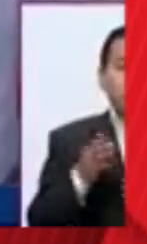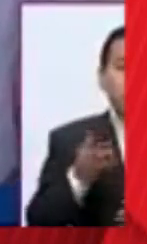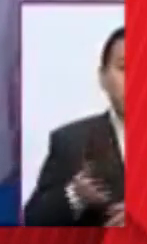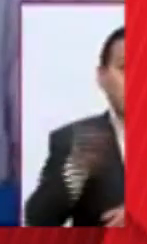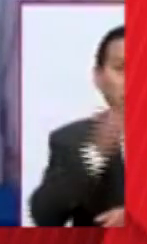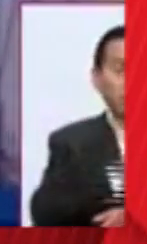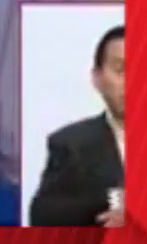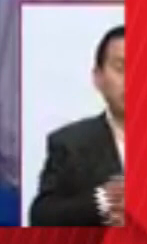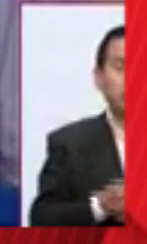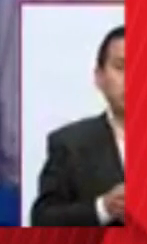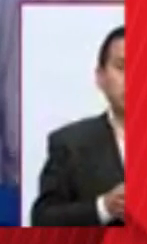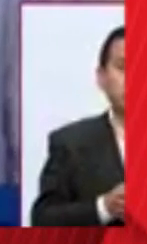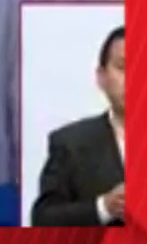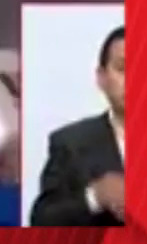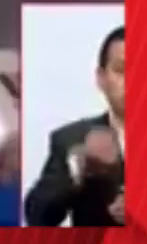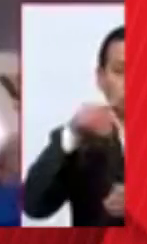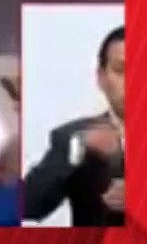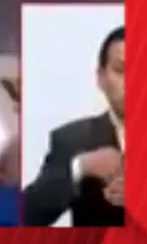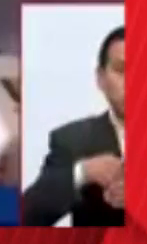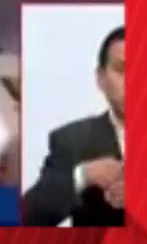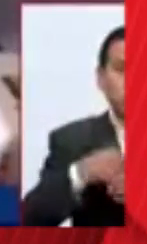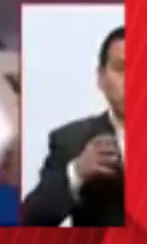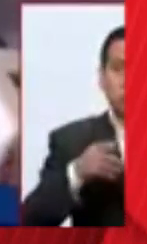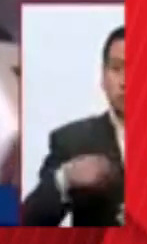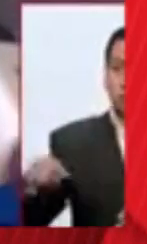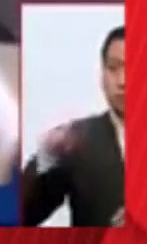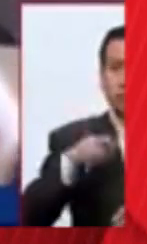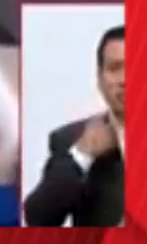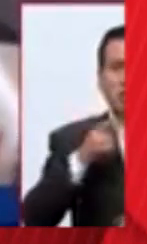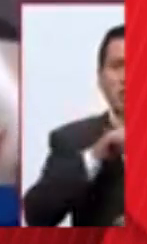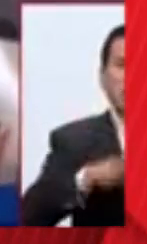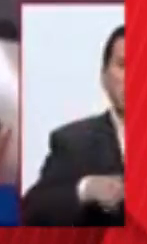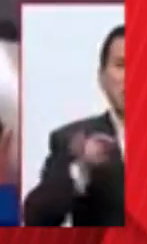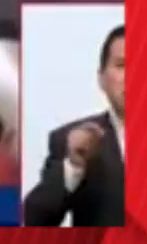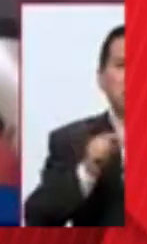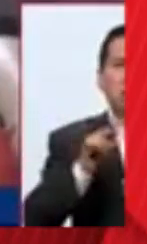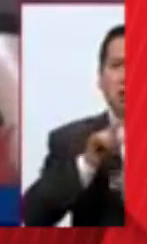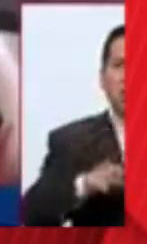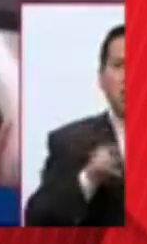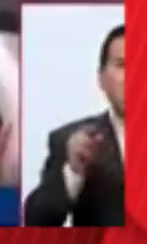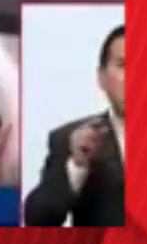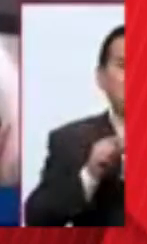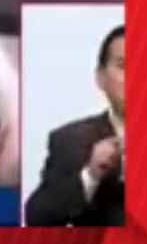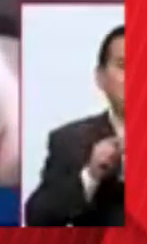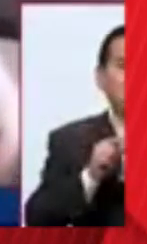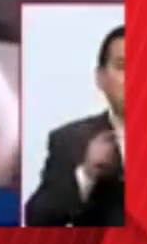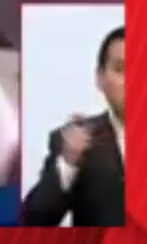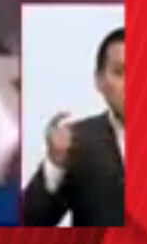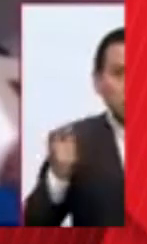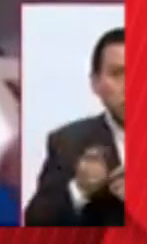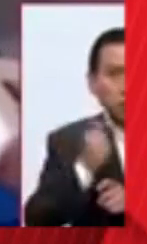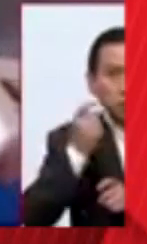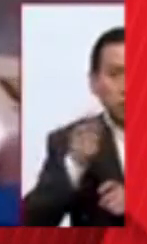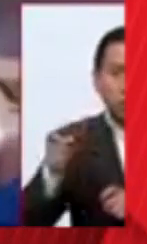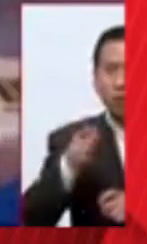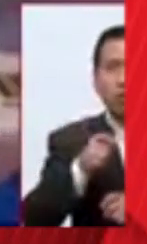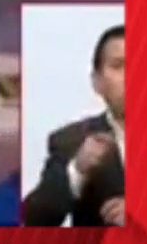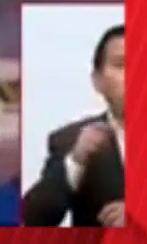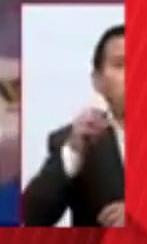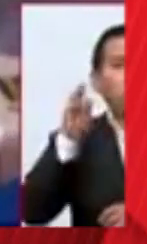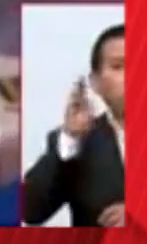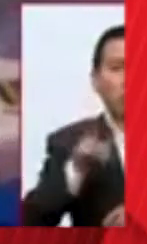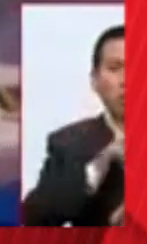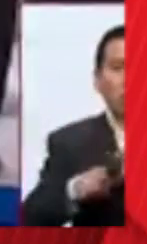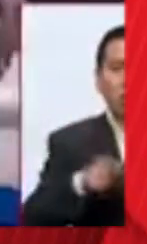anticipadamente a las elecciones ya posesionaron fraude, fraude, fraude. Si ganaban, nunca hubieran hecho